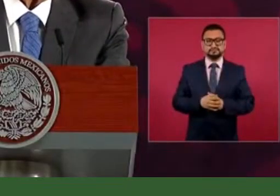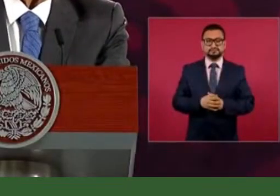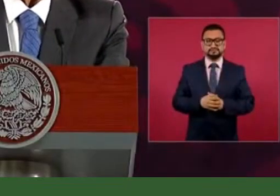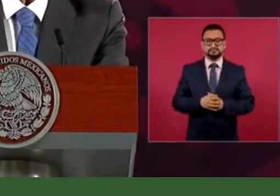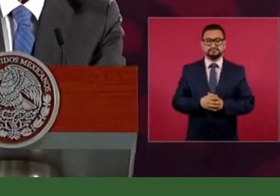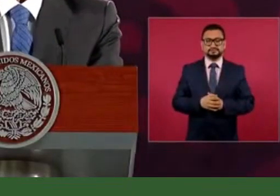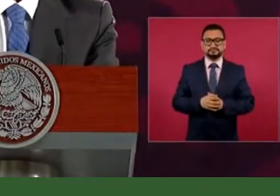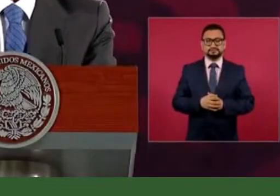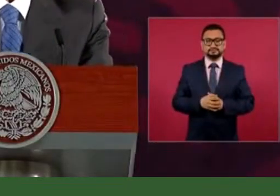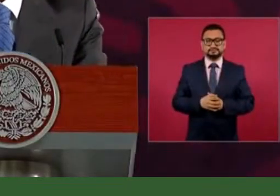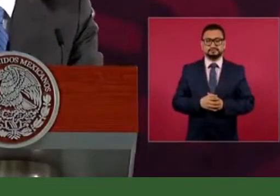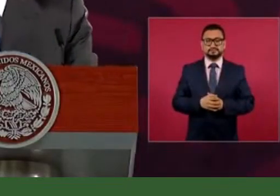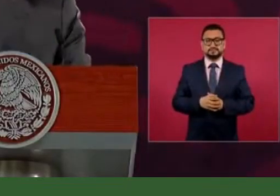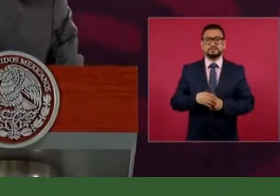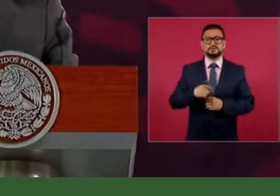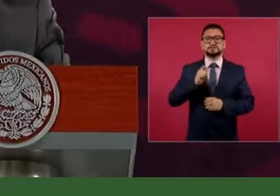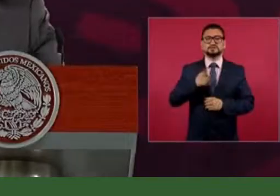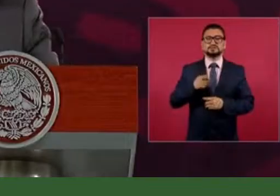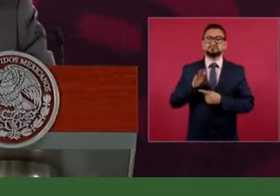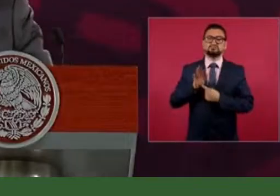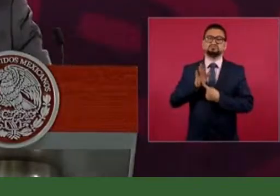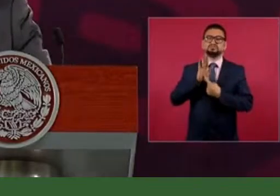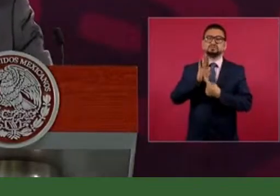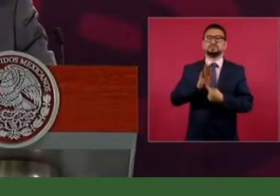y se demostró que había otra